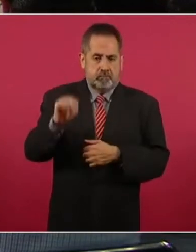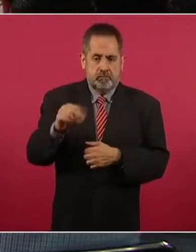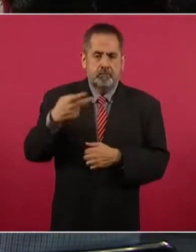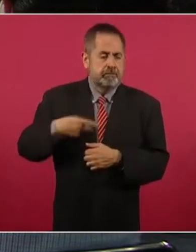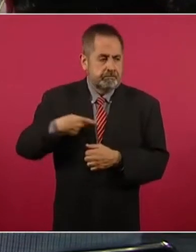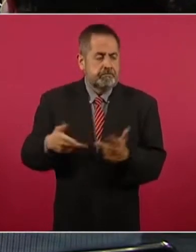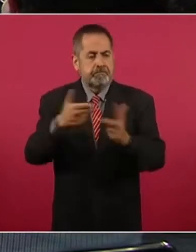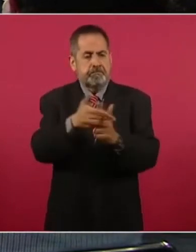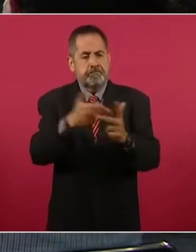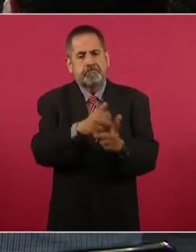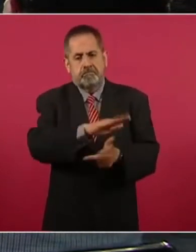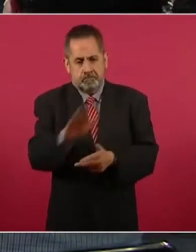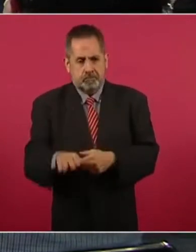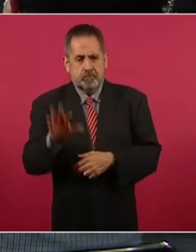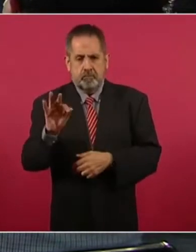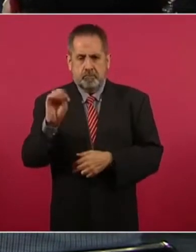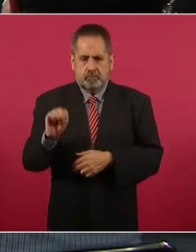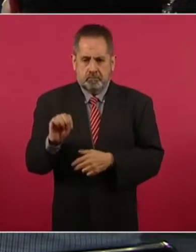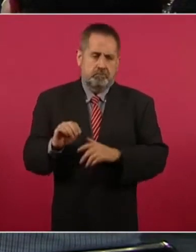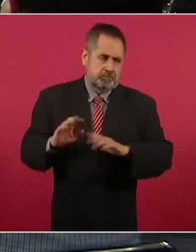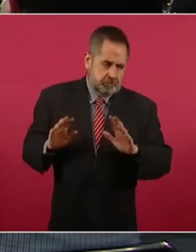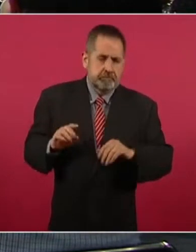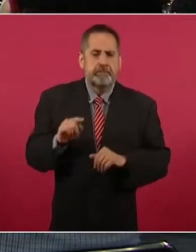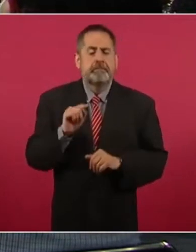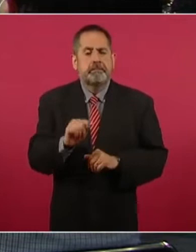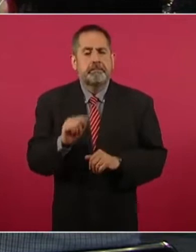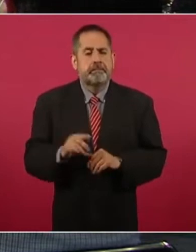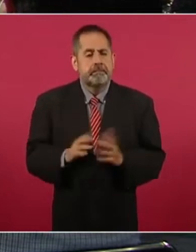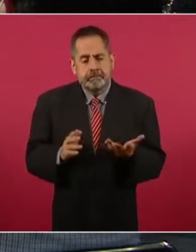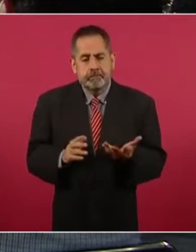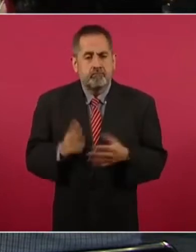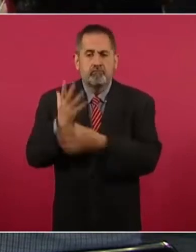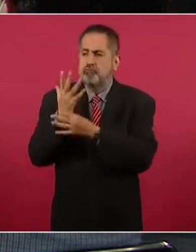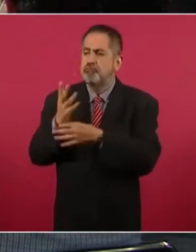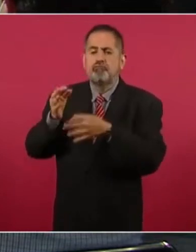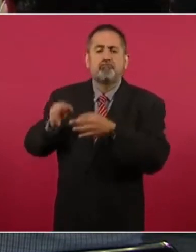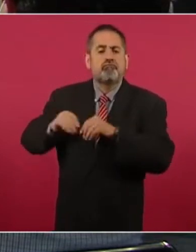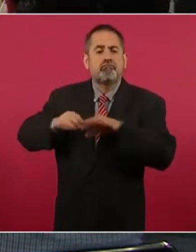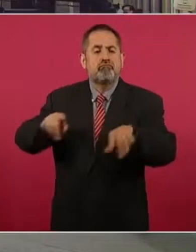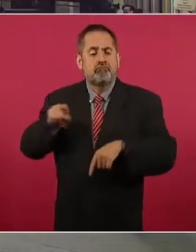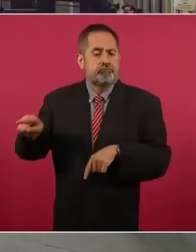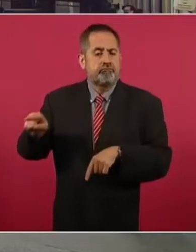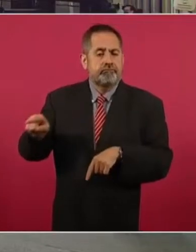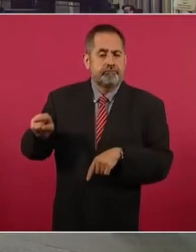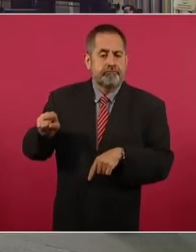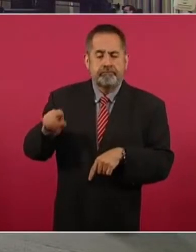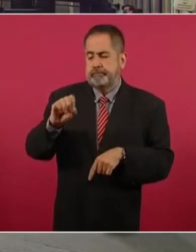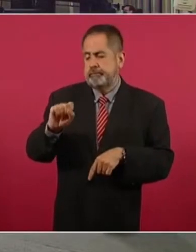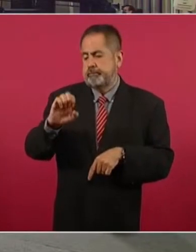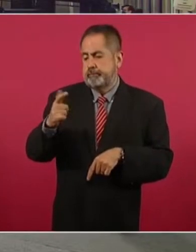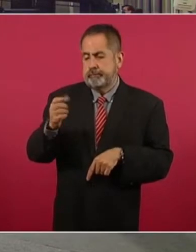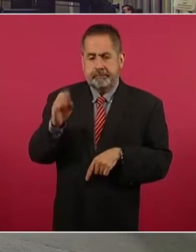de periodistas asesinados. Esta es una cifra que da de manera oficial la Secretaría de